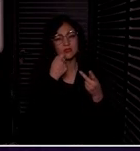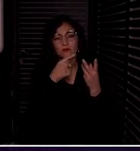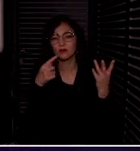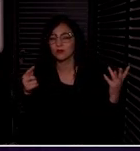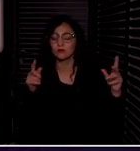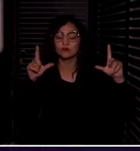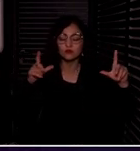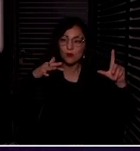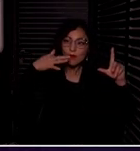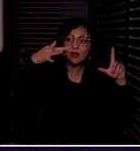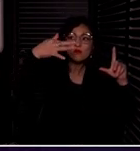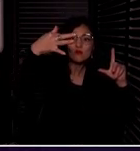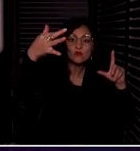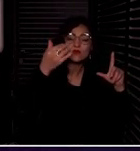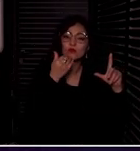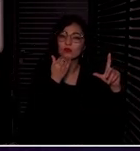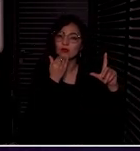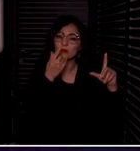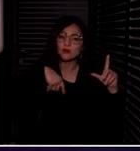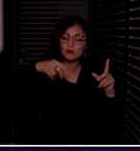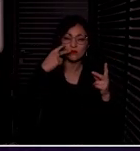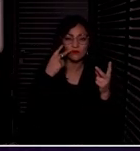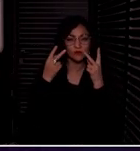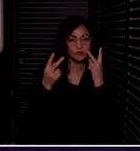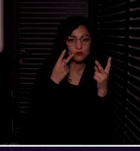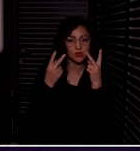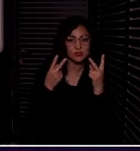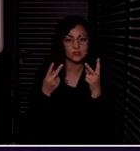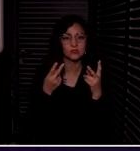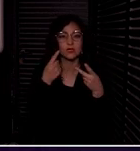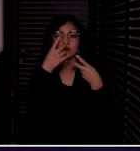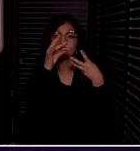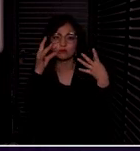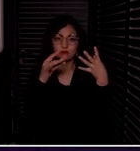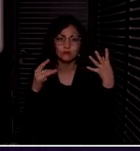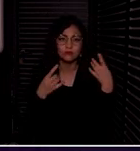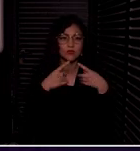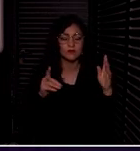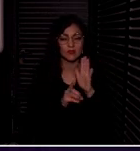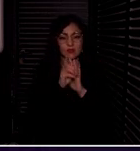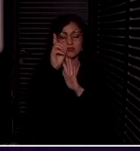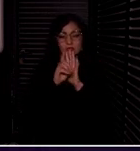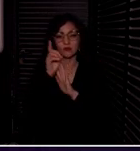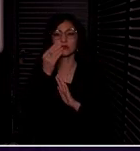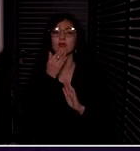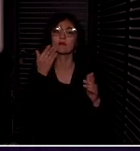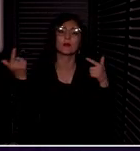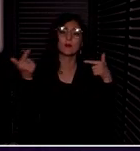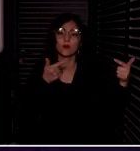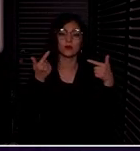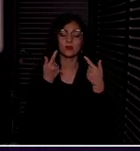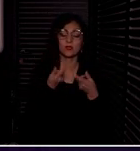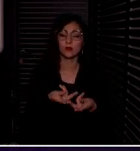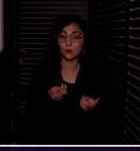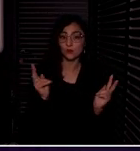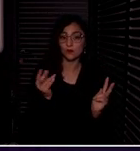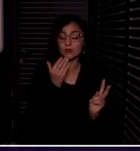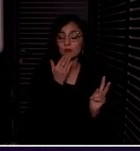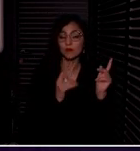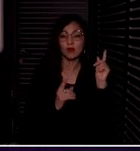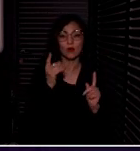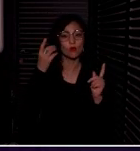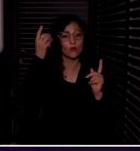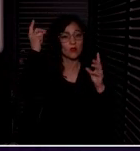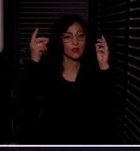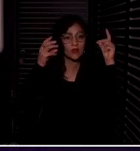de futuro que pueden visualizarse como alternativas de ese desarrollo y en términos de política pública, algunas ideas o